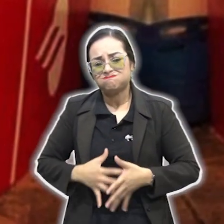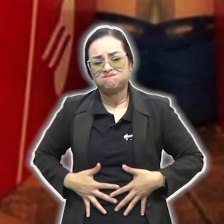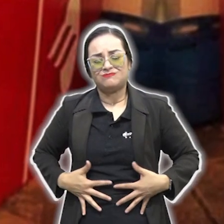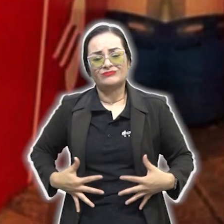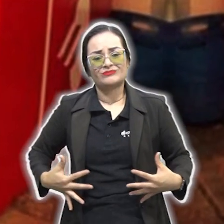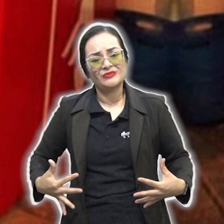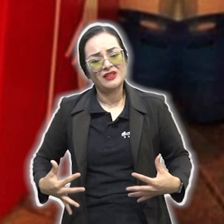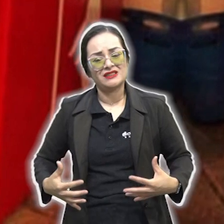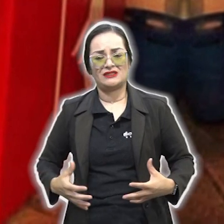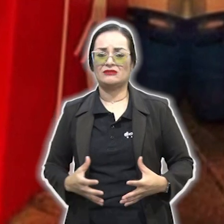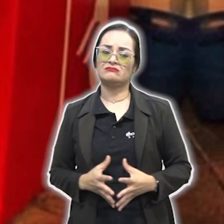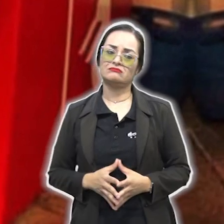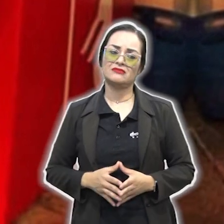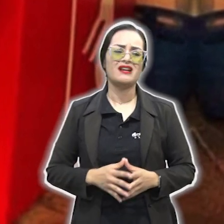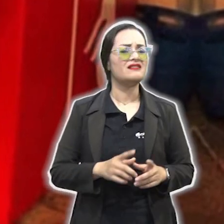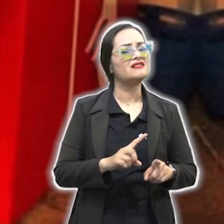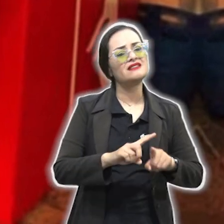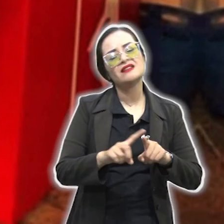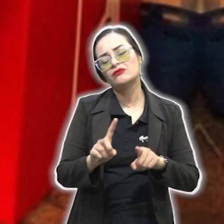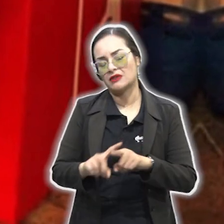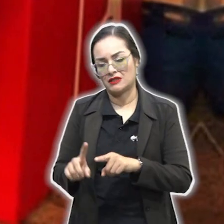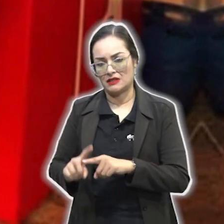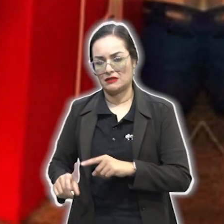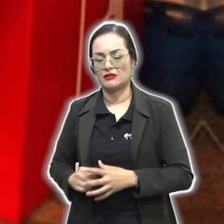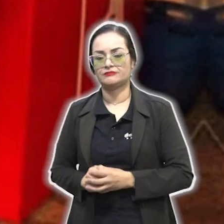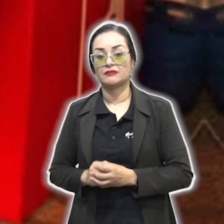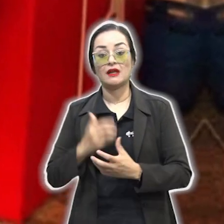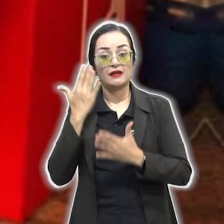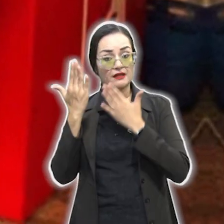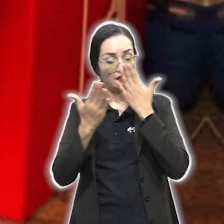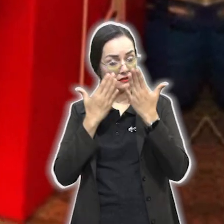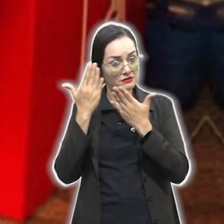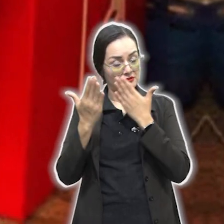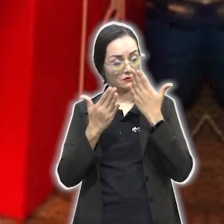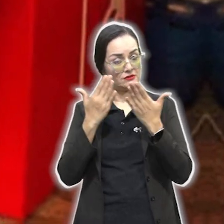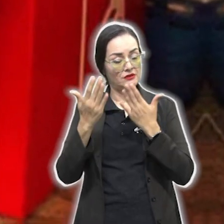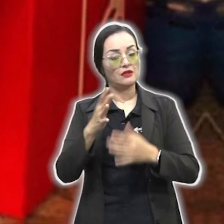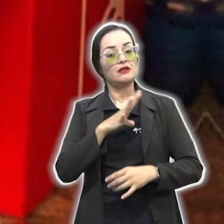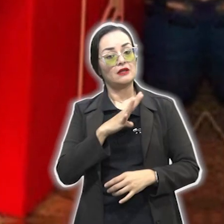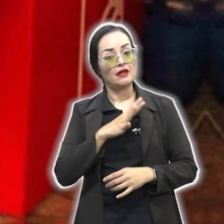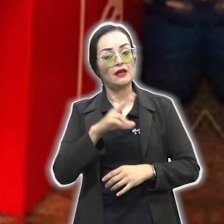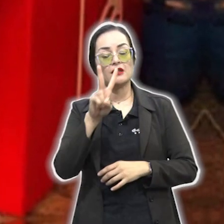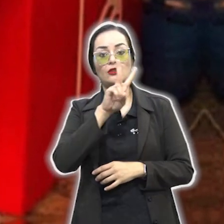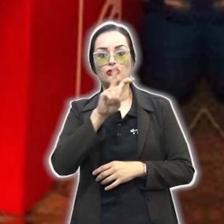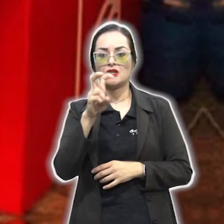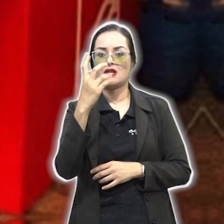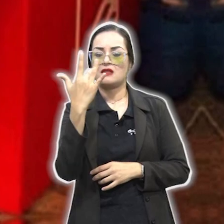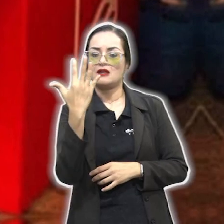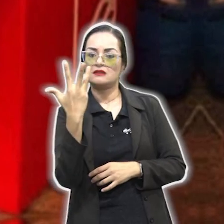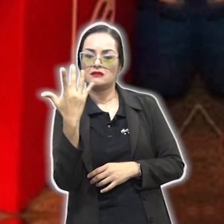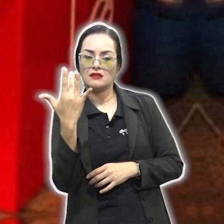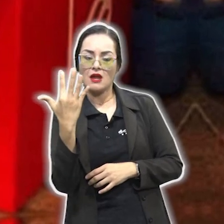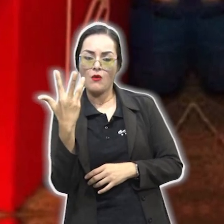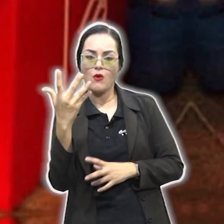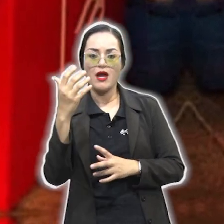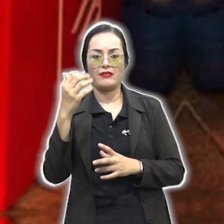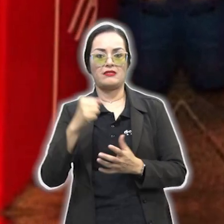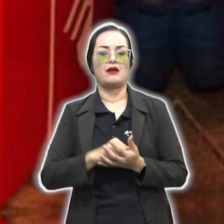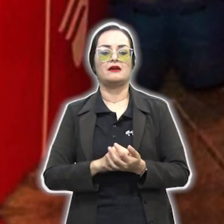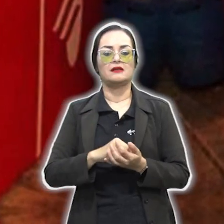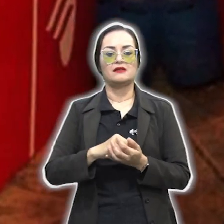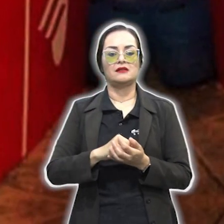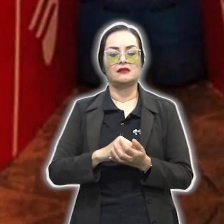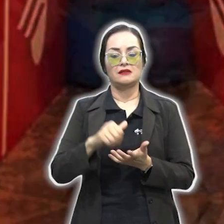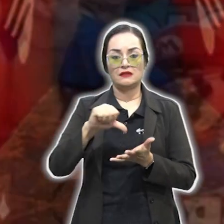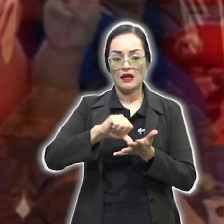y estenosis del conducto vertebral. Según estudios, existen más de 250 condiciones médicas